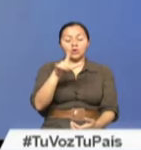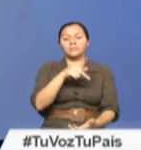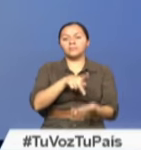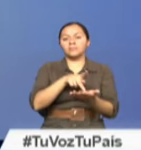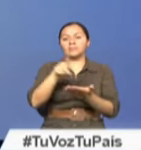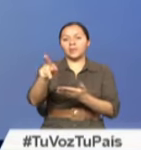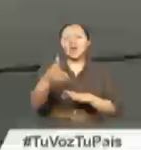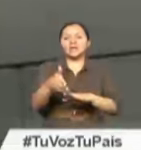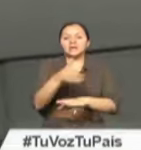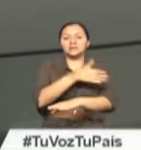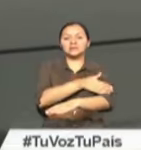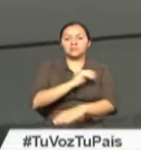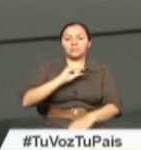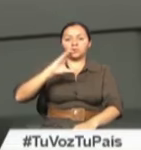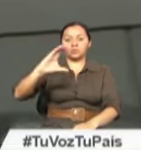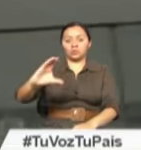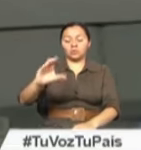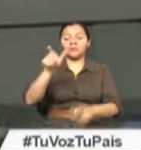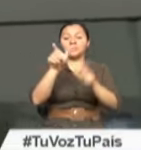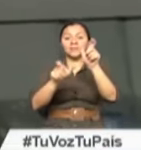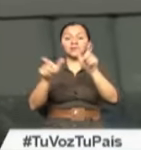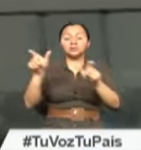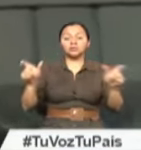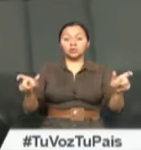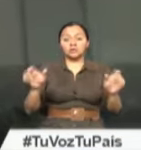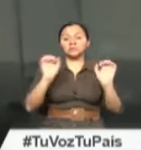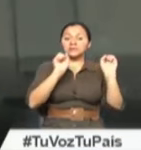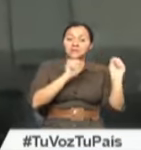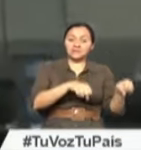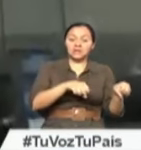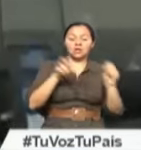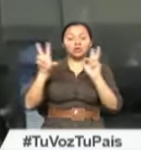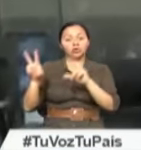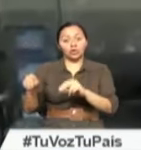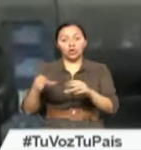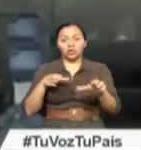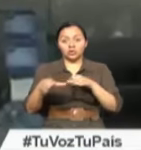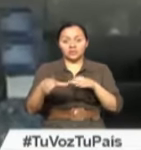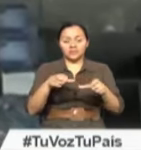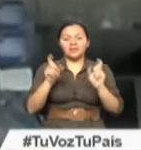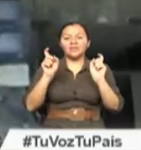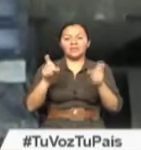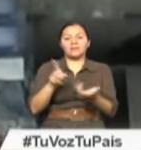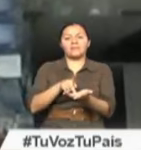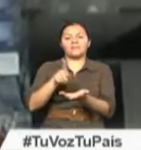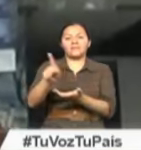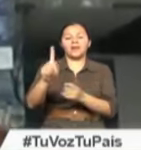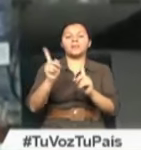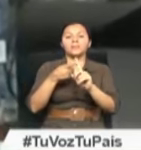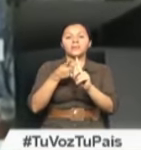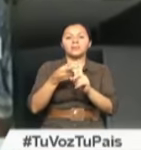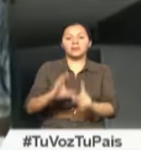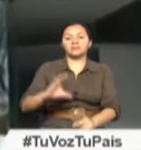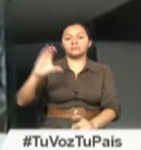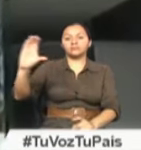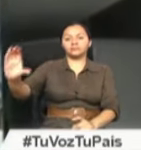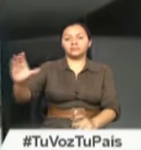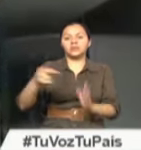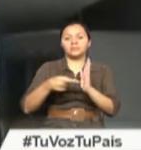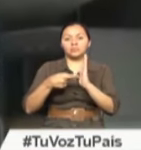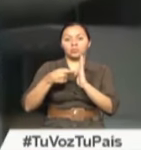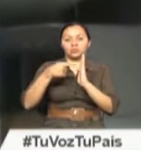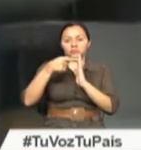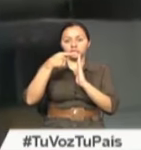a la renta. Las personas naturales, obligadas o no a llevar contabilidad, deben cumplir con el primer anticipo del impuesto a la